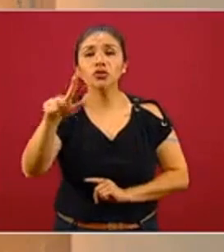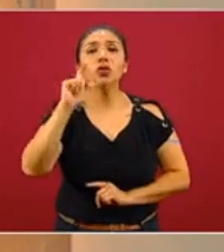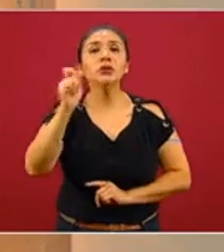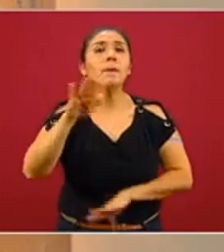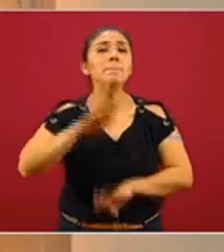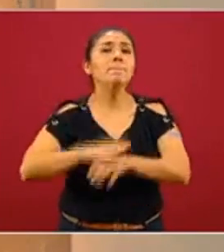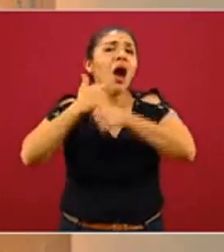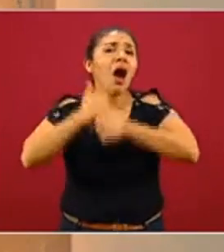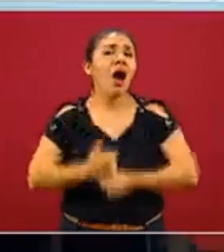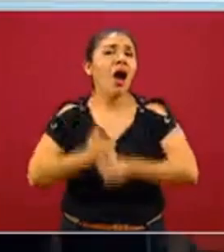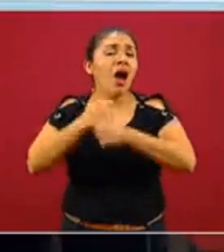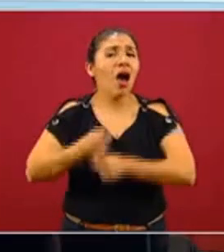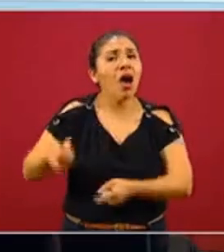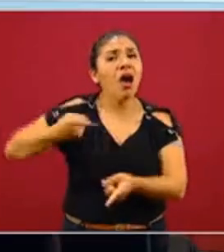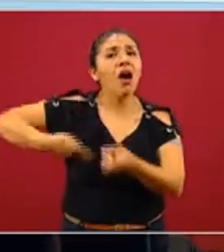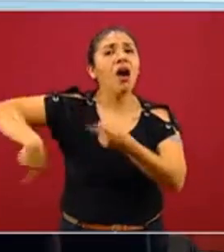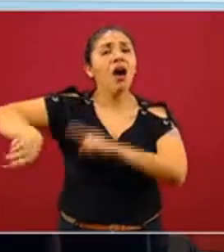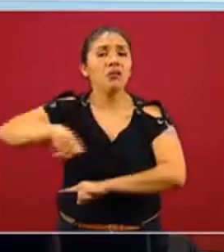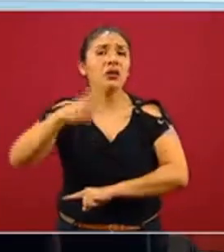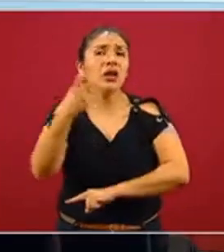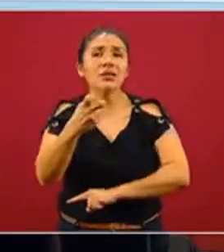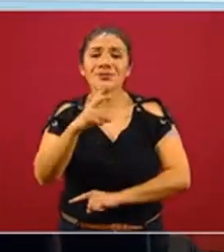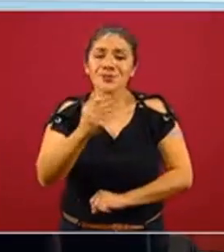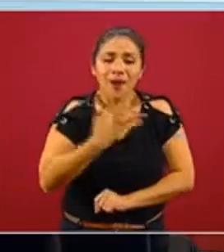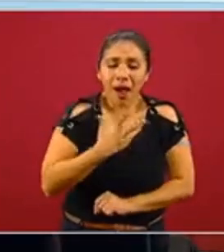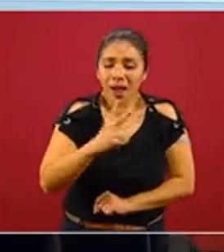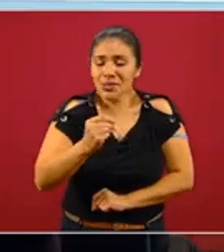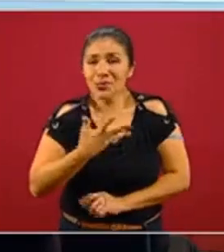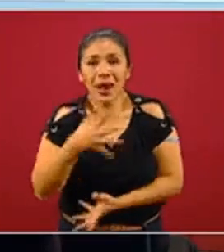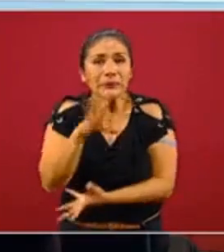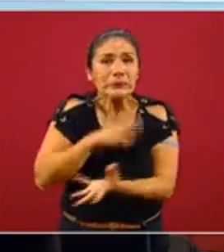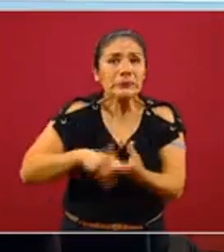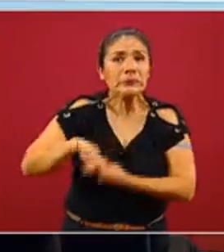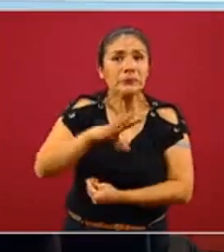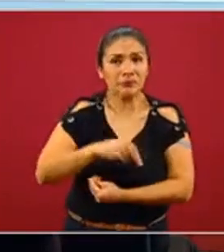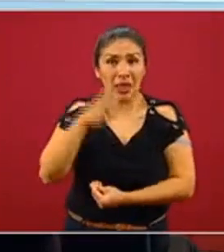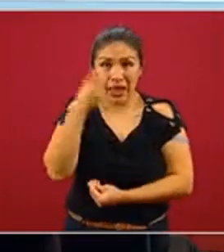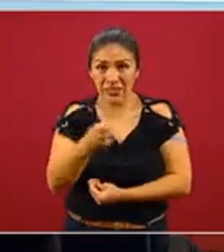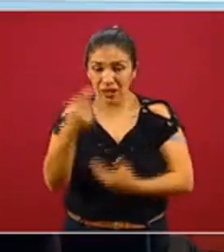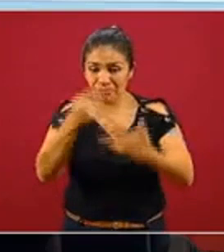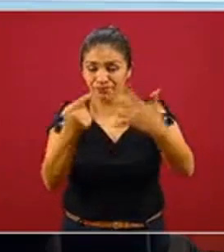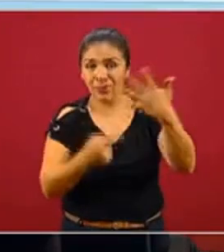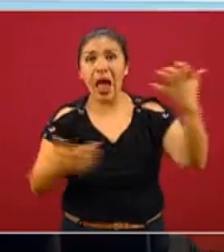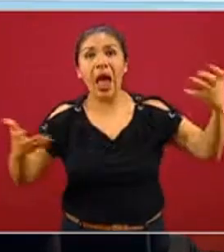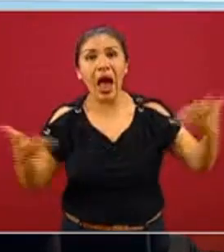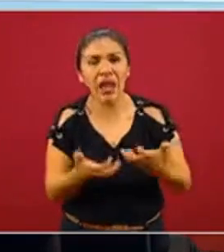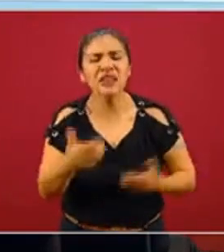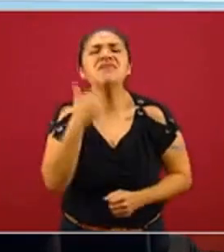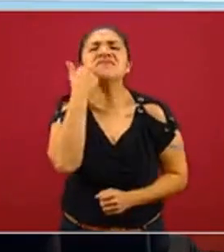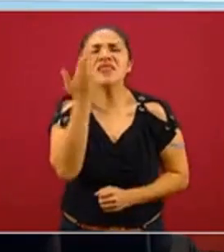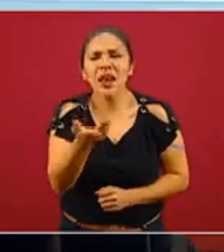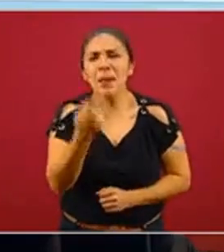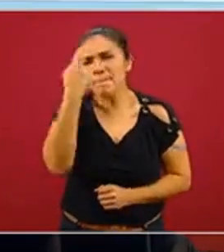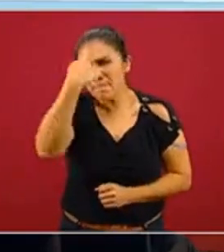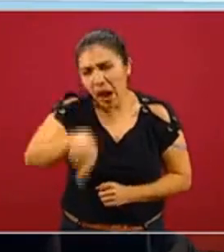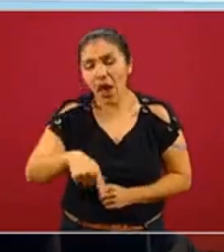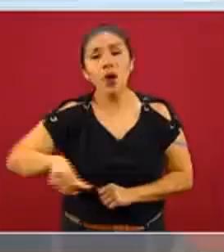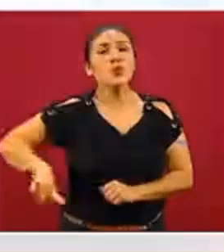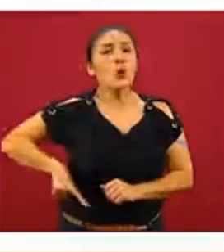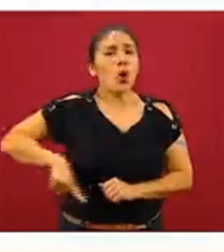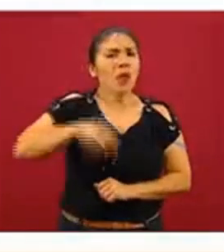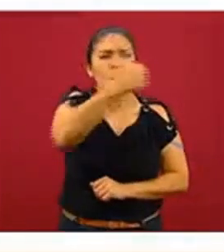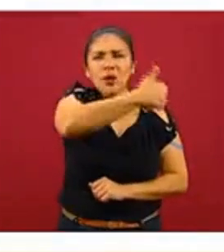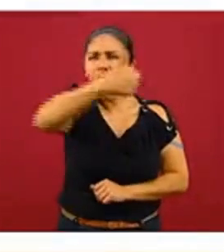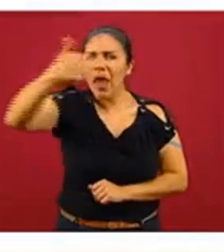víctimas también de estas carencias. ¿Qué queremos con estas acciones indispensables? Que cada gobierno